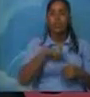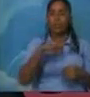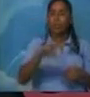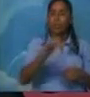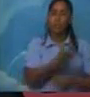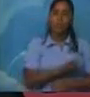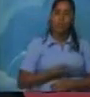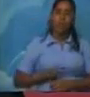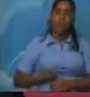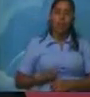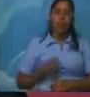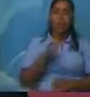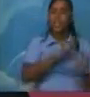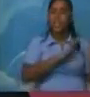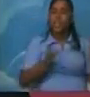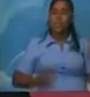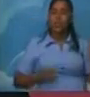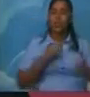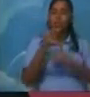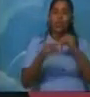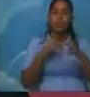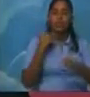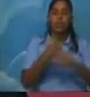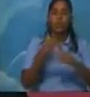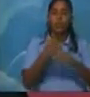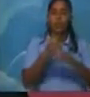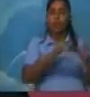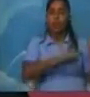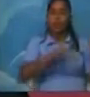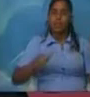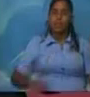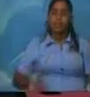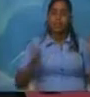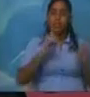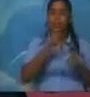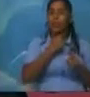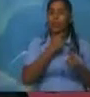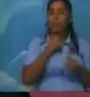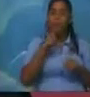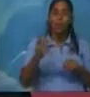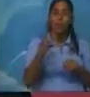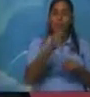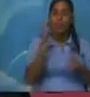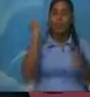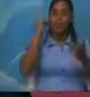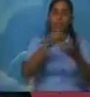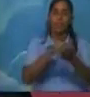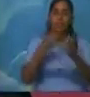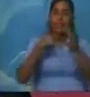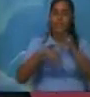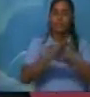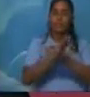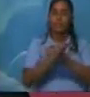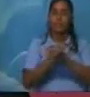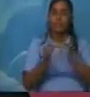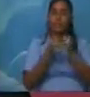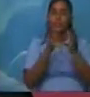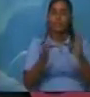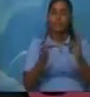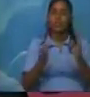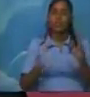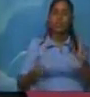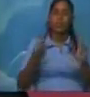hambre Cristo lo hizo igual el señor no le gustaba que la gente llegara y fuera a irse sin haberle